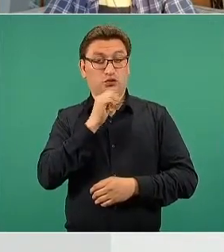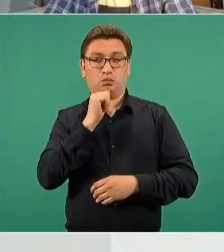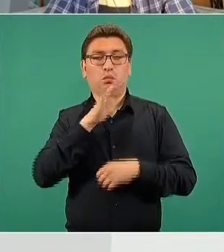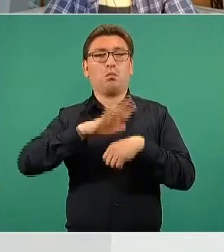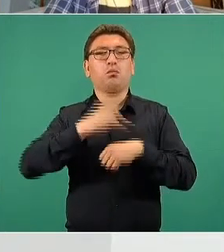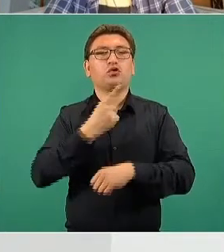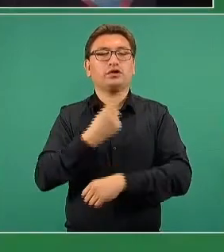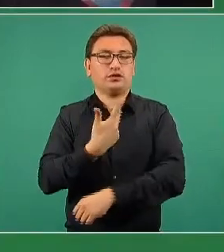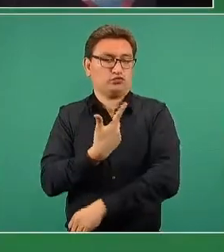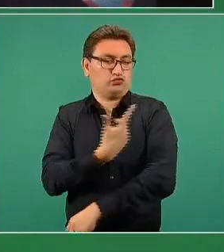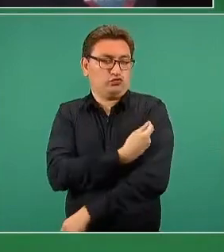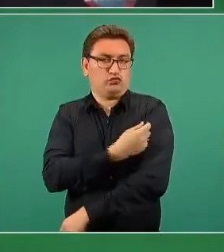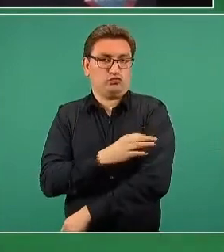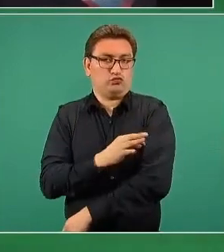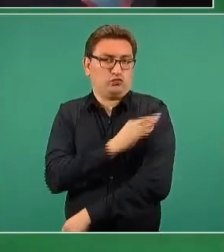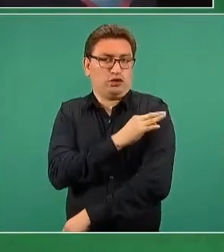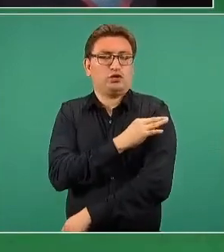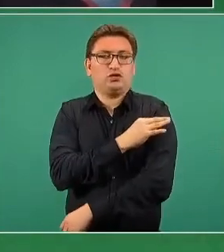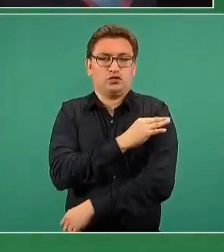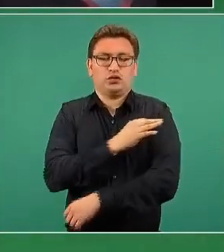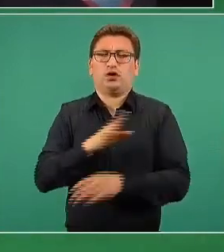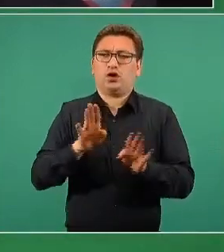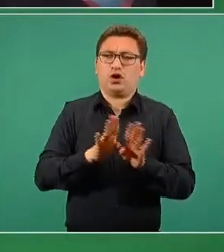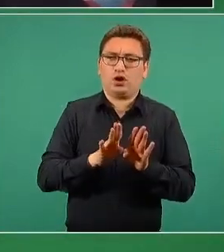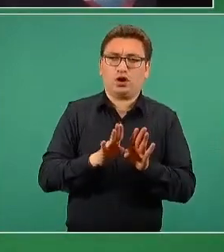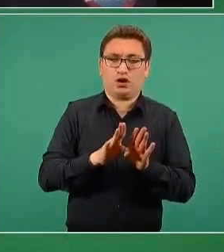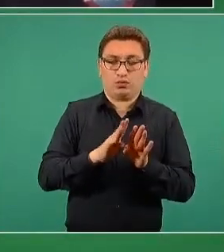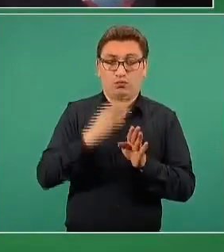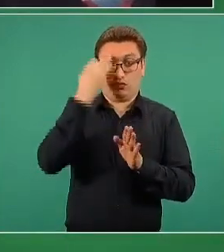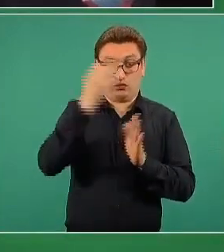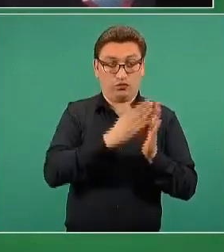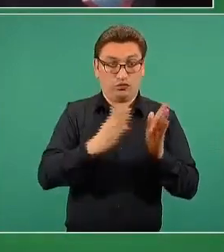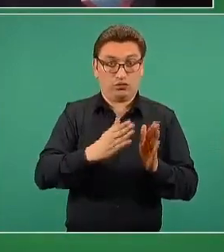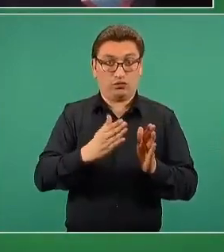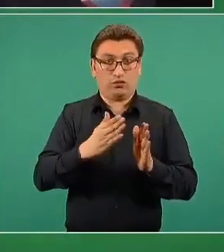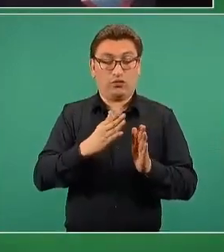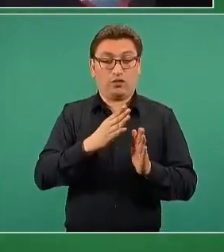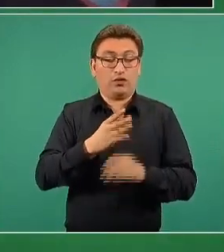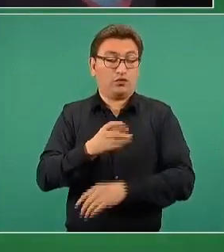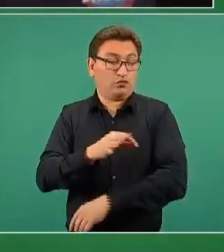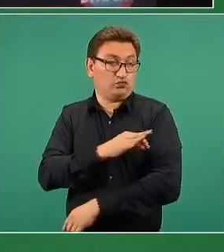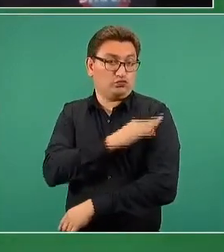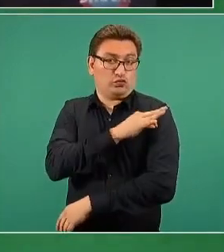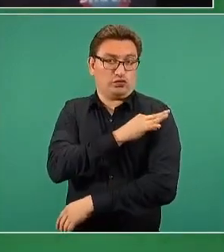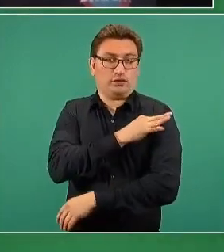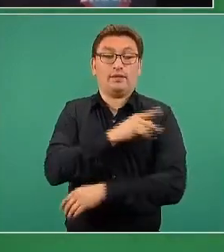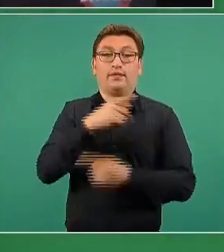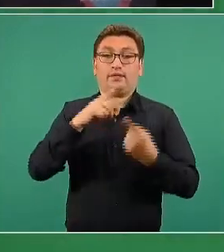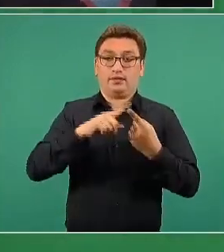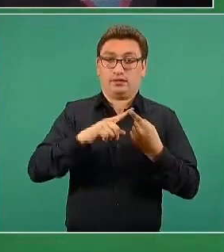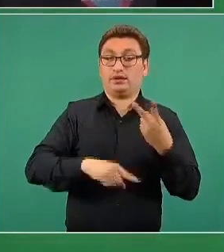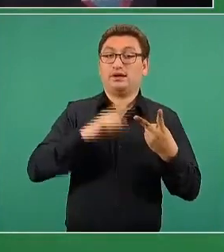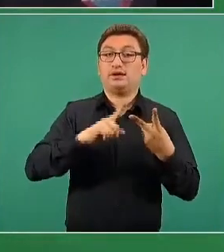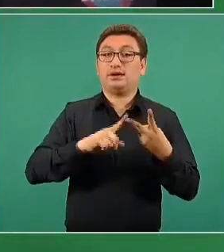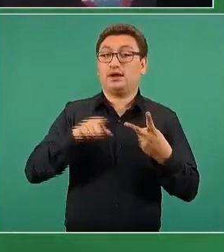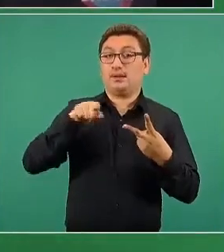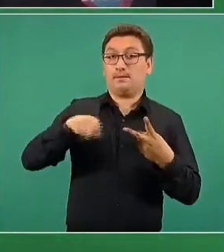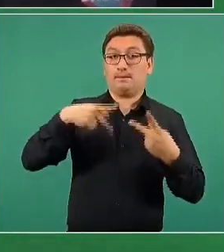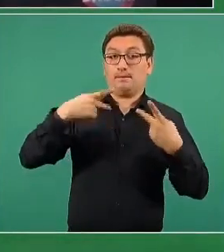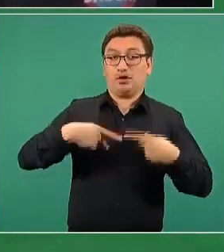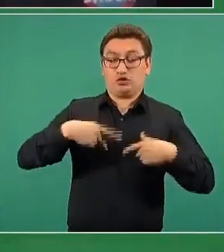las vacunas no solo dependen del momento en el que se aplican, sino también depende de la persona, del